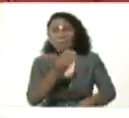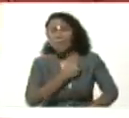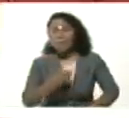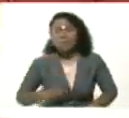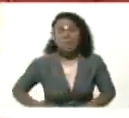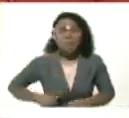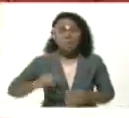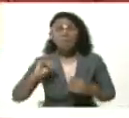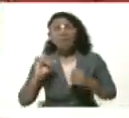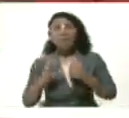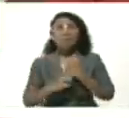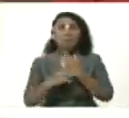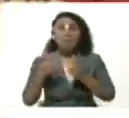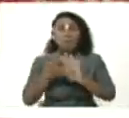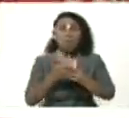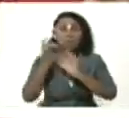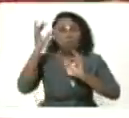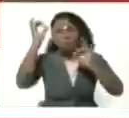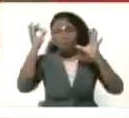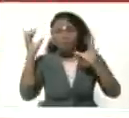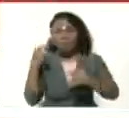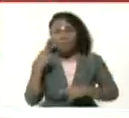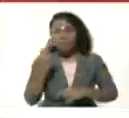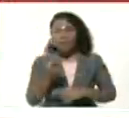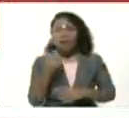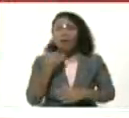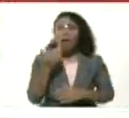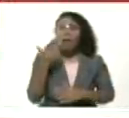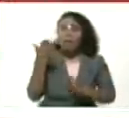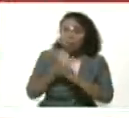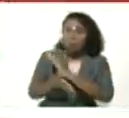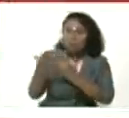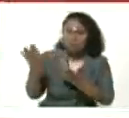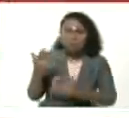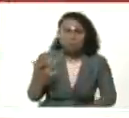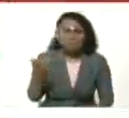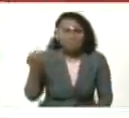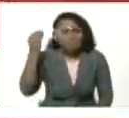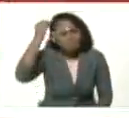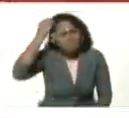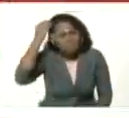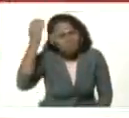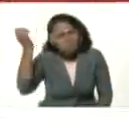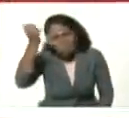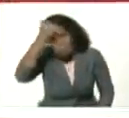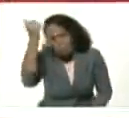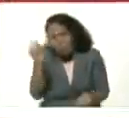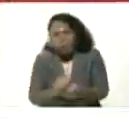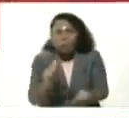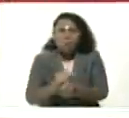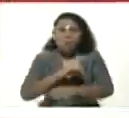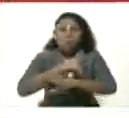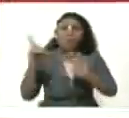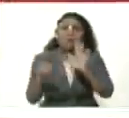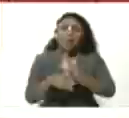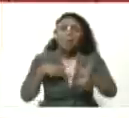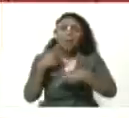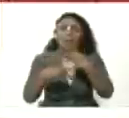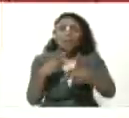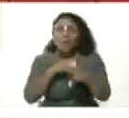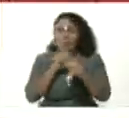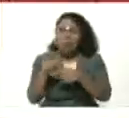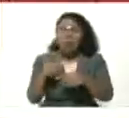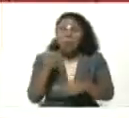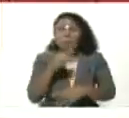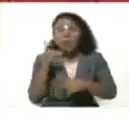interino. O que Juanito Alemán es algo. Es una ridiculez. Desde el punto de vista diplomático y desde el punto de vista político. Ah,